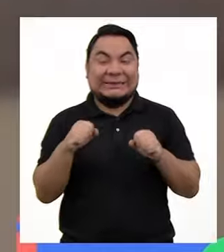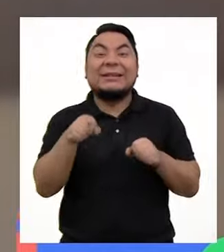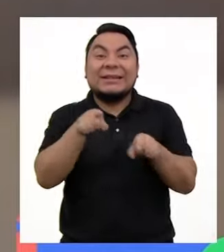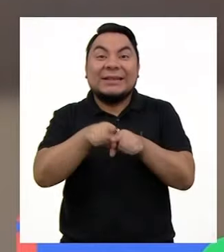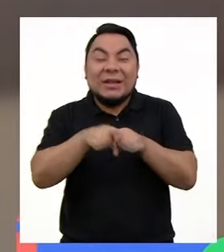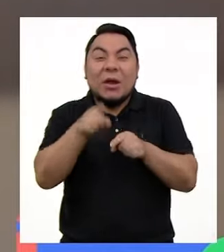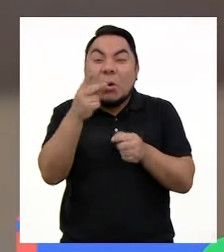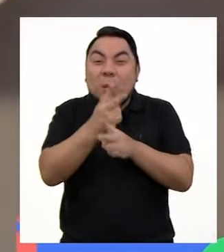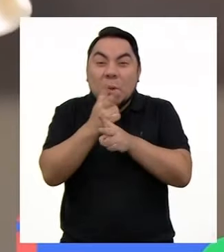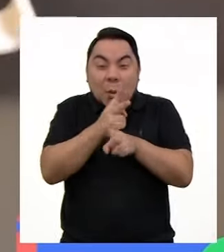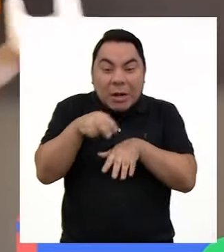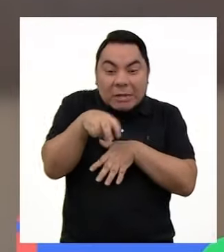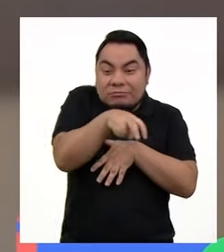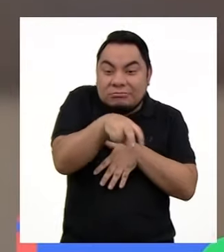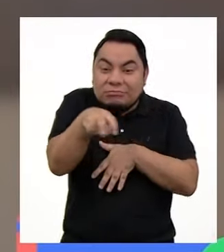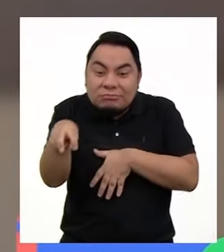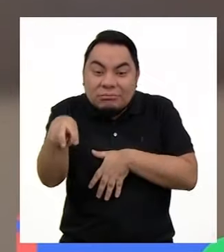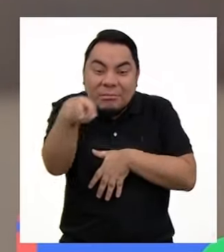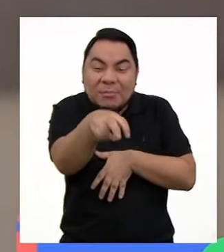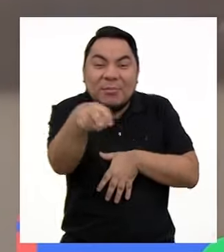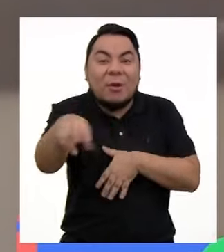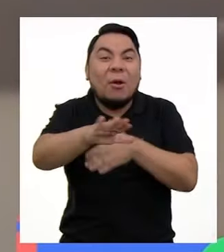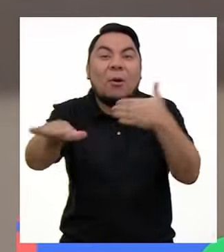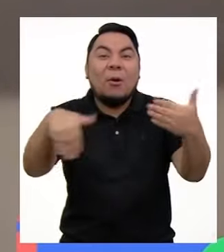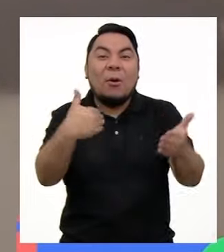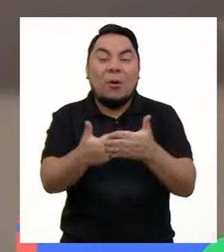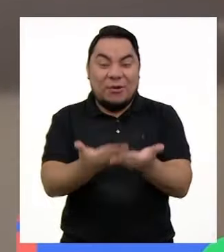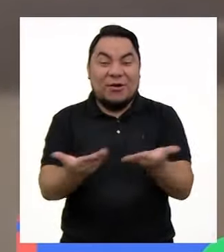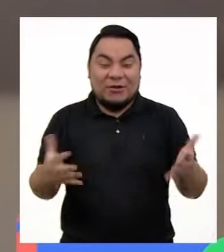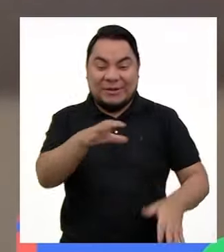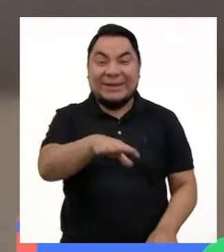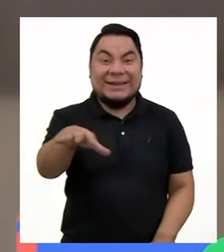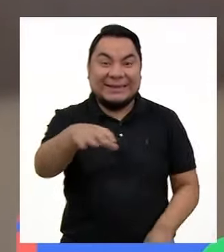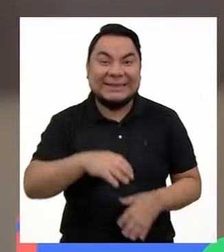Mucho equilibrio para poder pasar encima de todos los objetos.